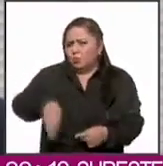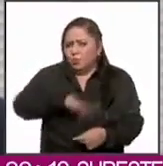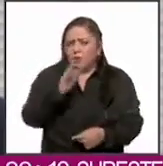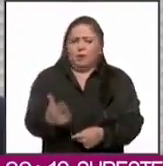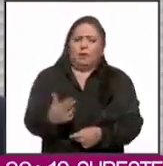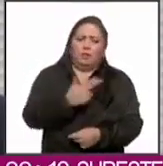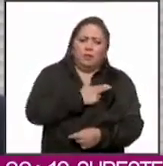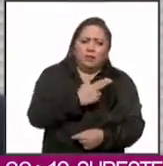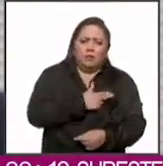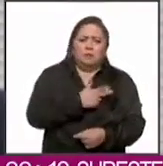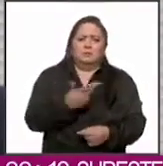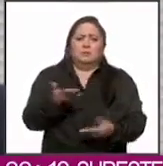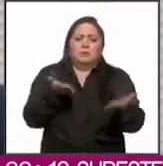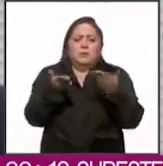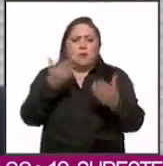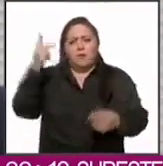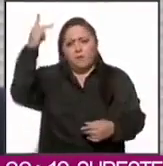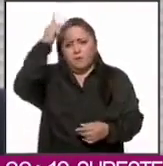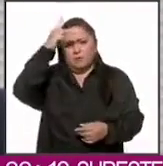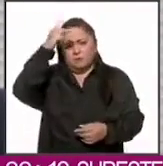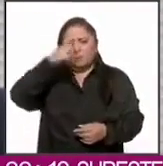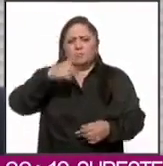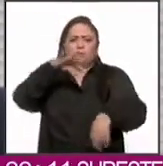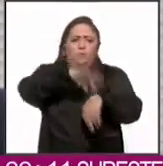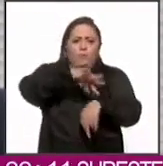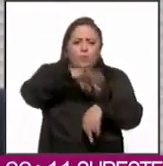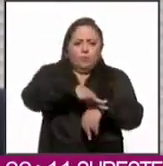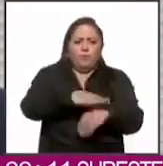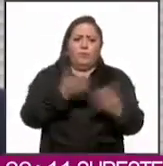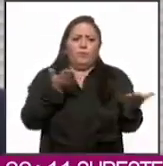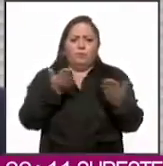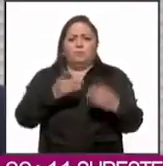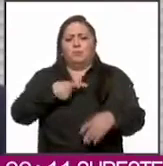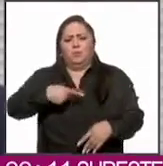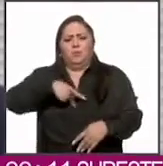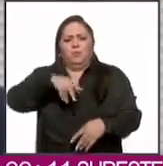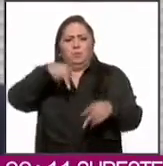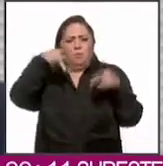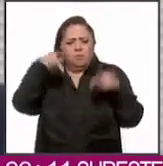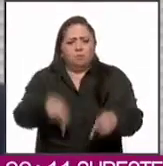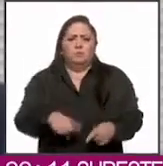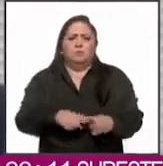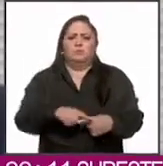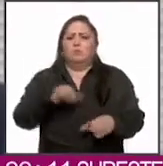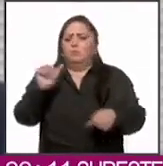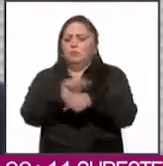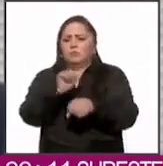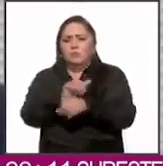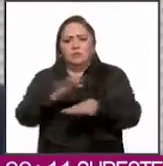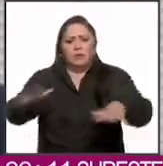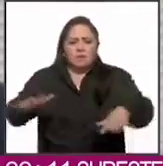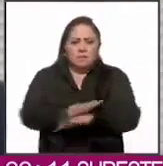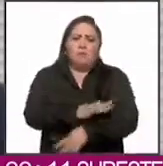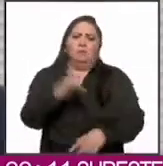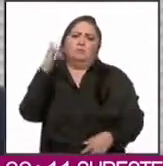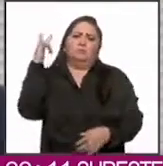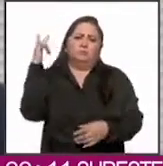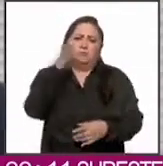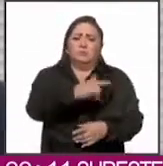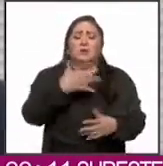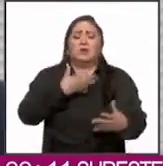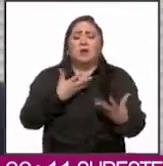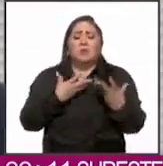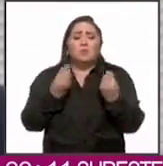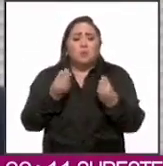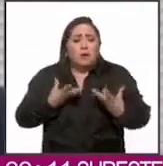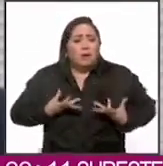heridas, servicios psicológicos, servicios médicos, servicios funerarios, reemplazar vehículos, aeronaves. Hay